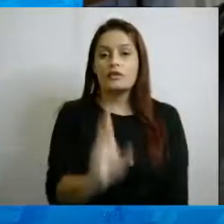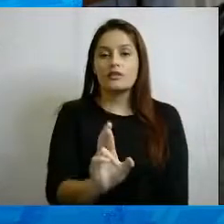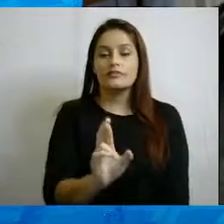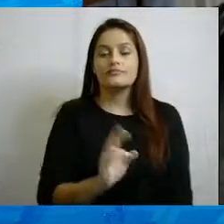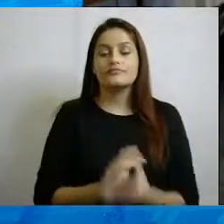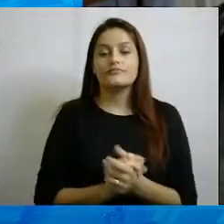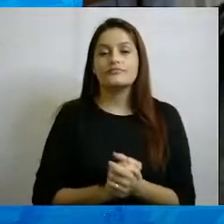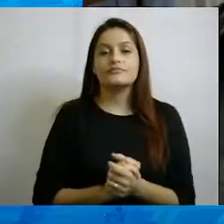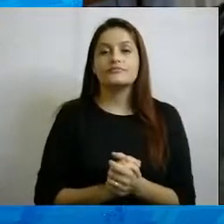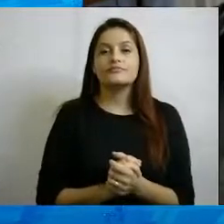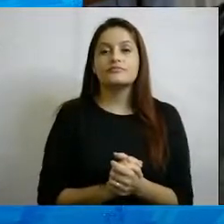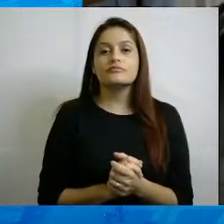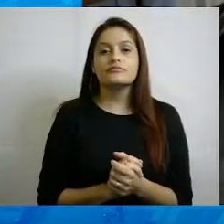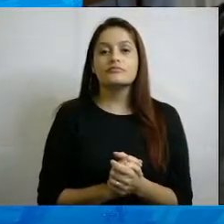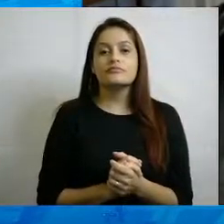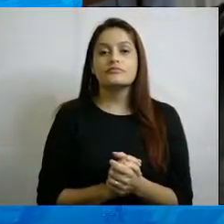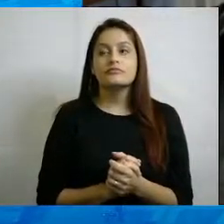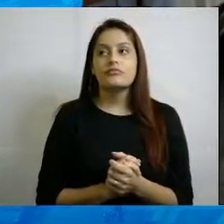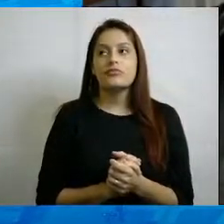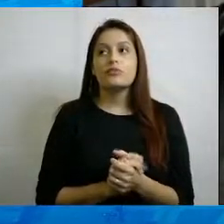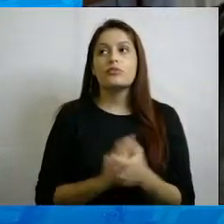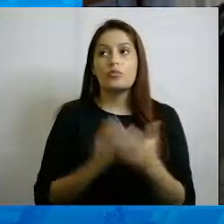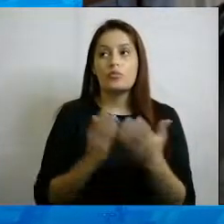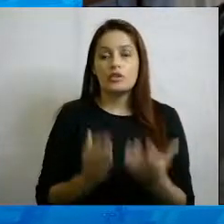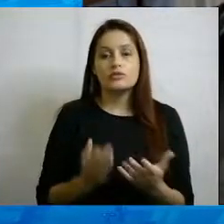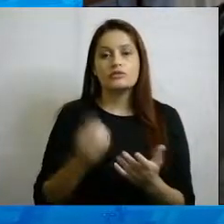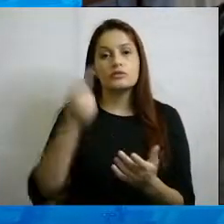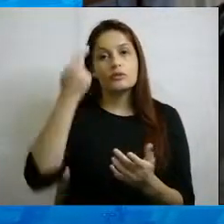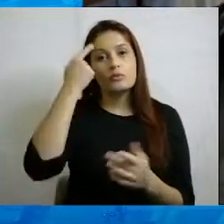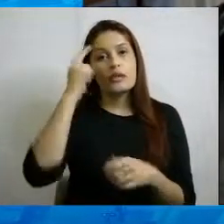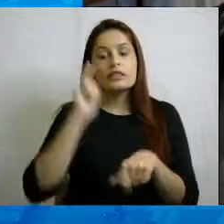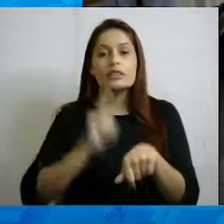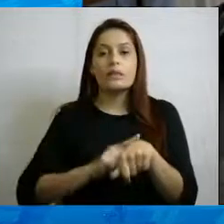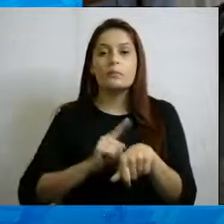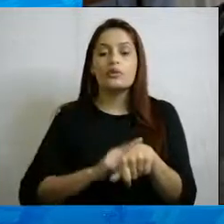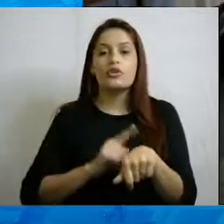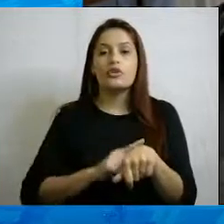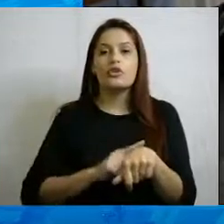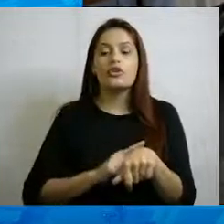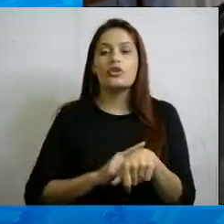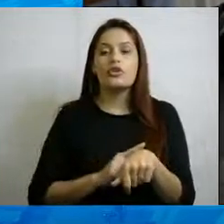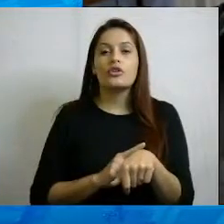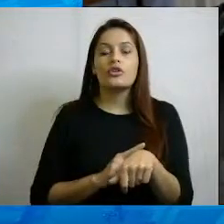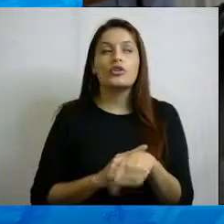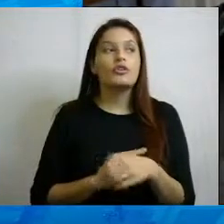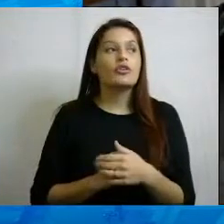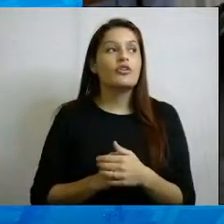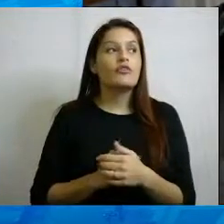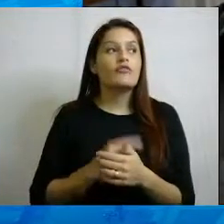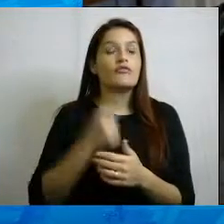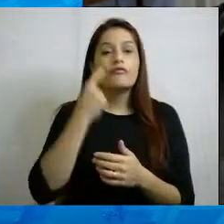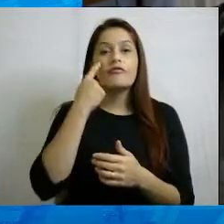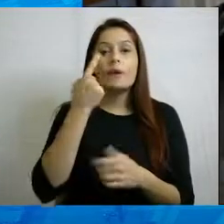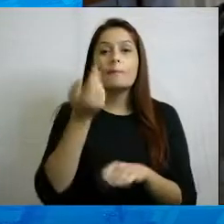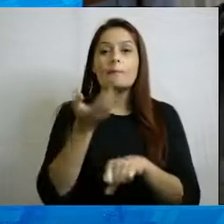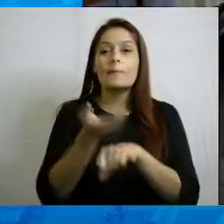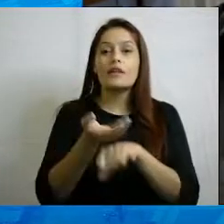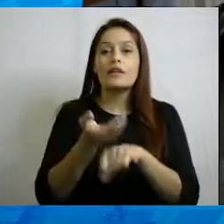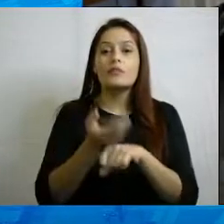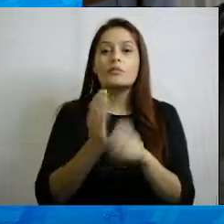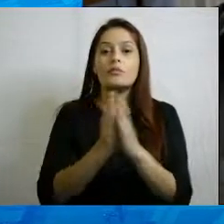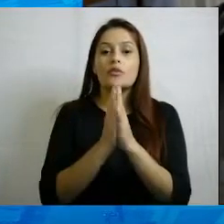ellos, ¿ya? Es por esto, para en honor al tiempo, digamos, que vengo a solicitar, se nos